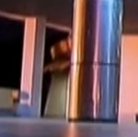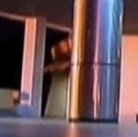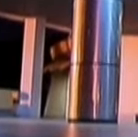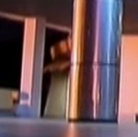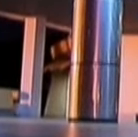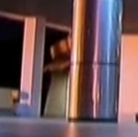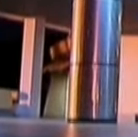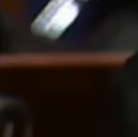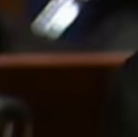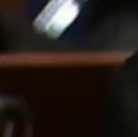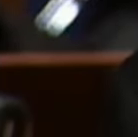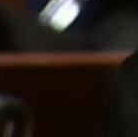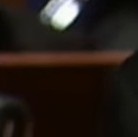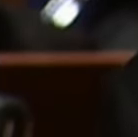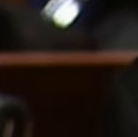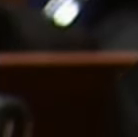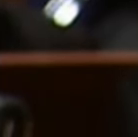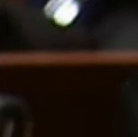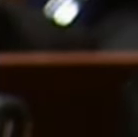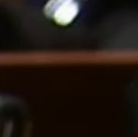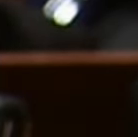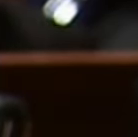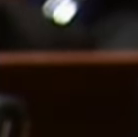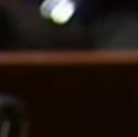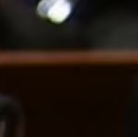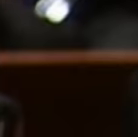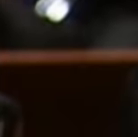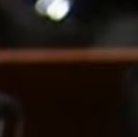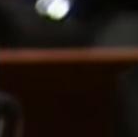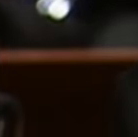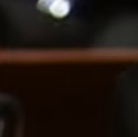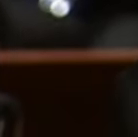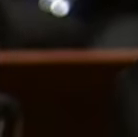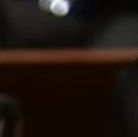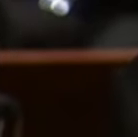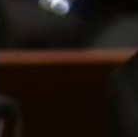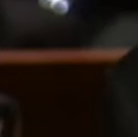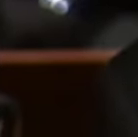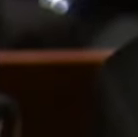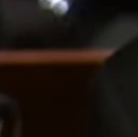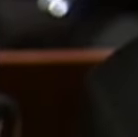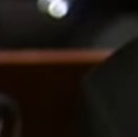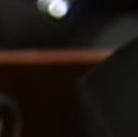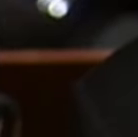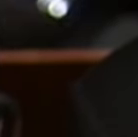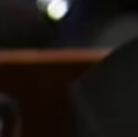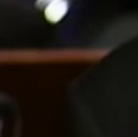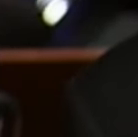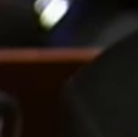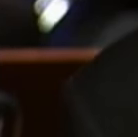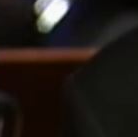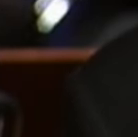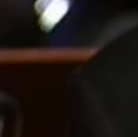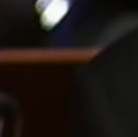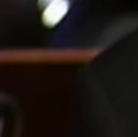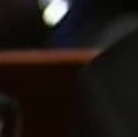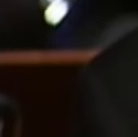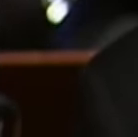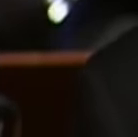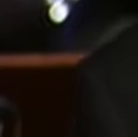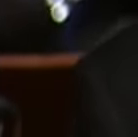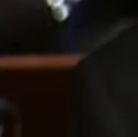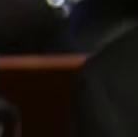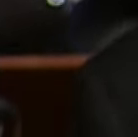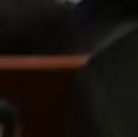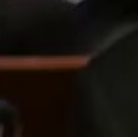Desde el Centro Cívico Eloy Alfaro. Las colinas doradas, los verdes pinos.